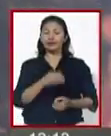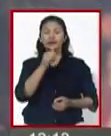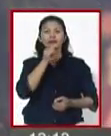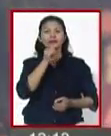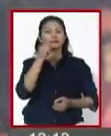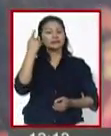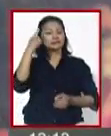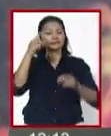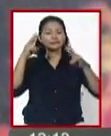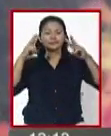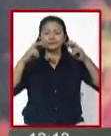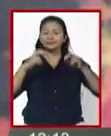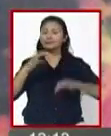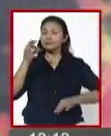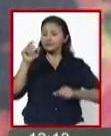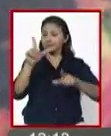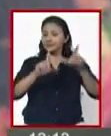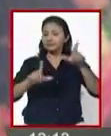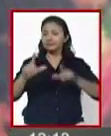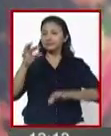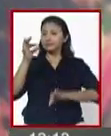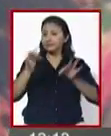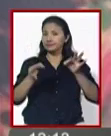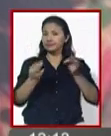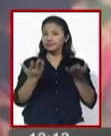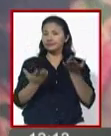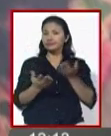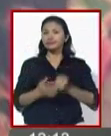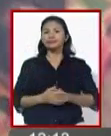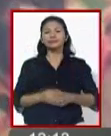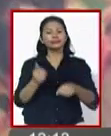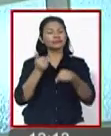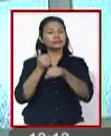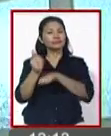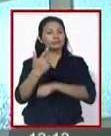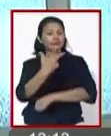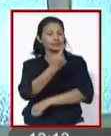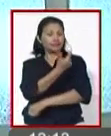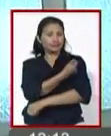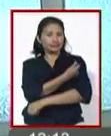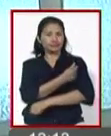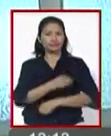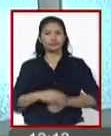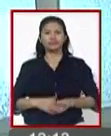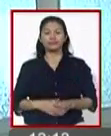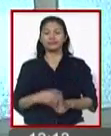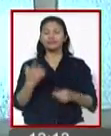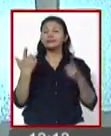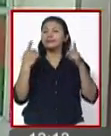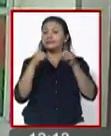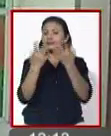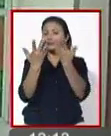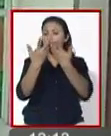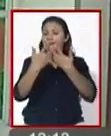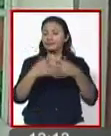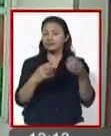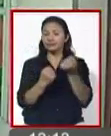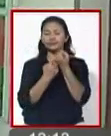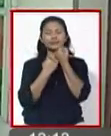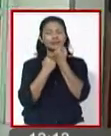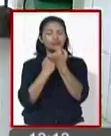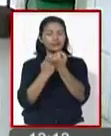particular para analizar si se trata de un evento supuestamente atribuido a vacunación, acordaron coordinar un